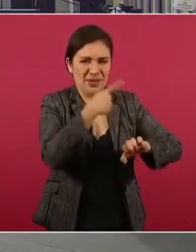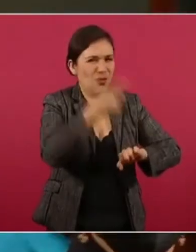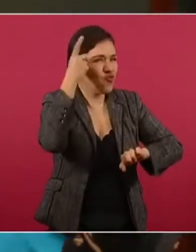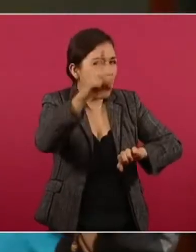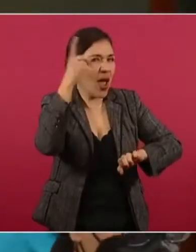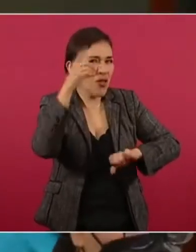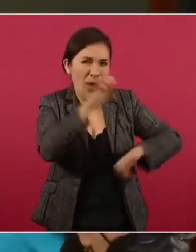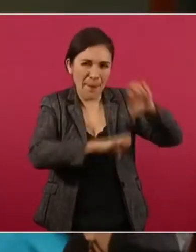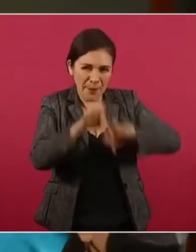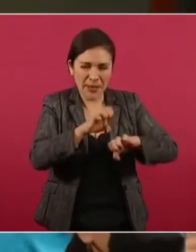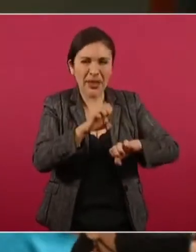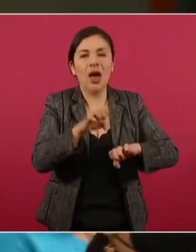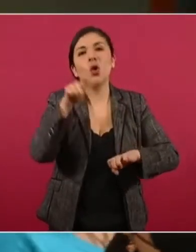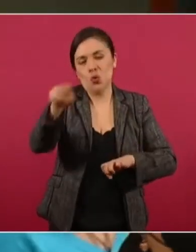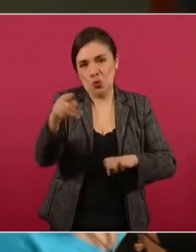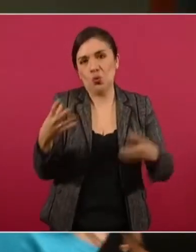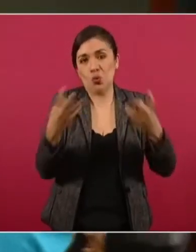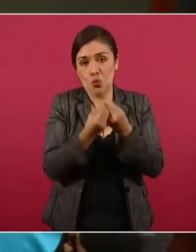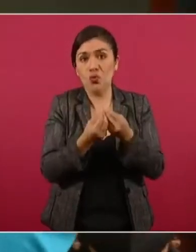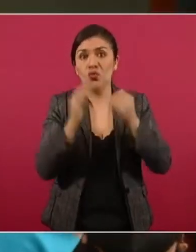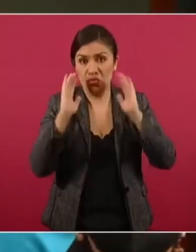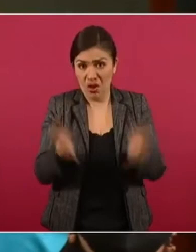gira y usted de promover